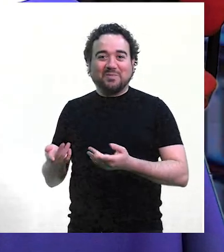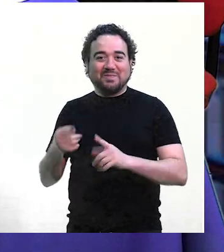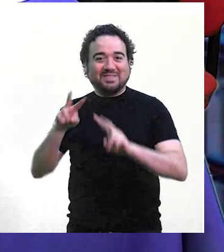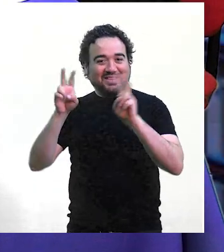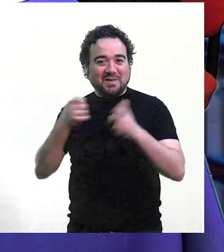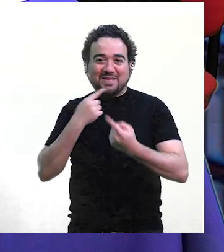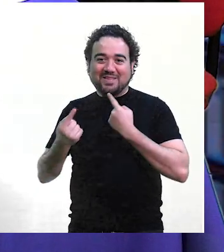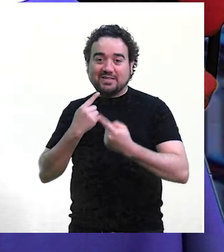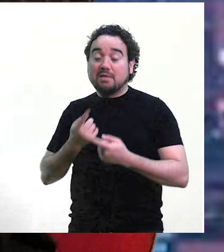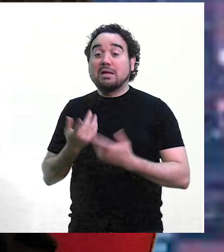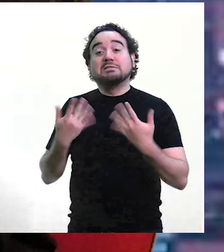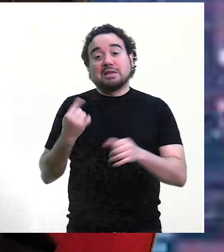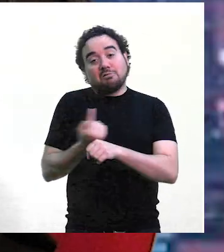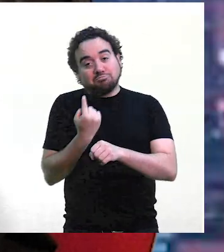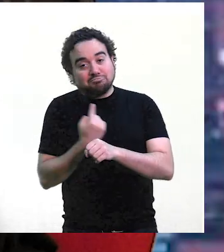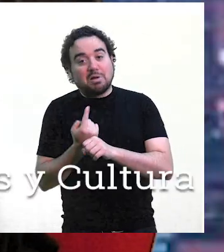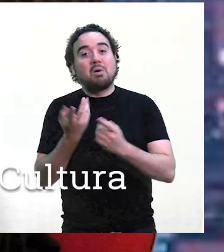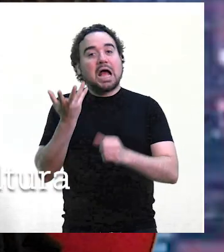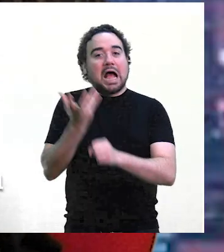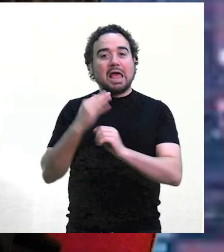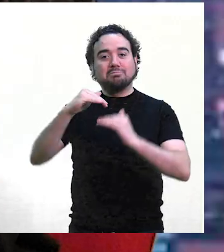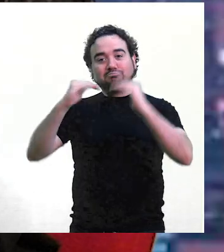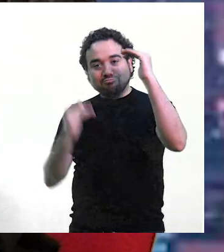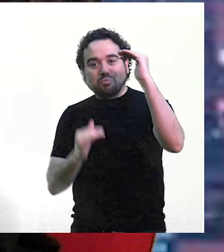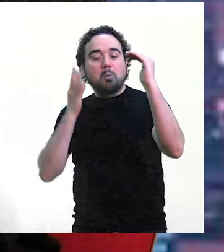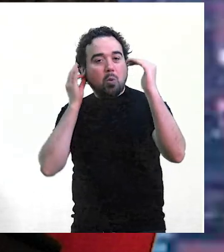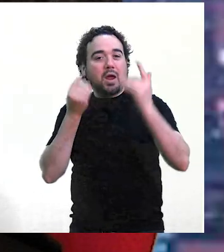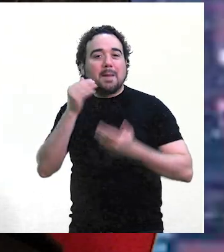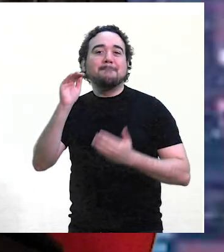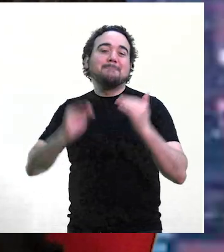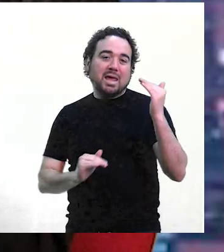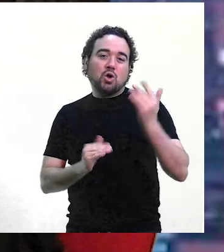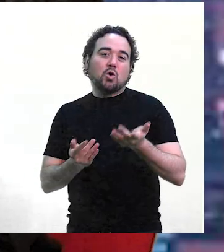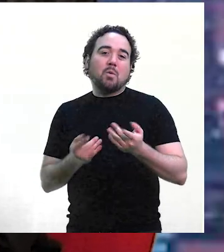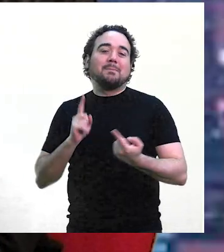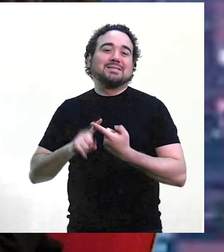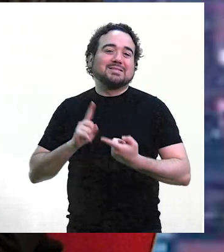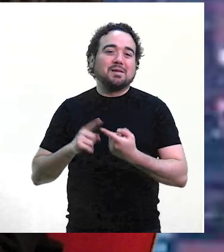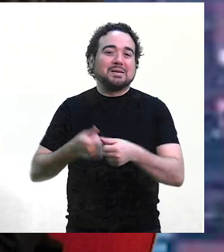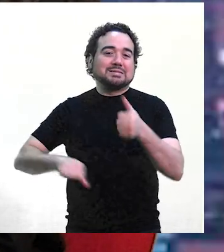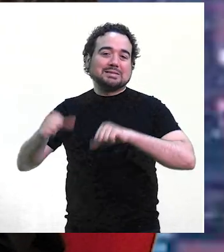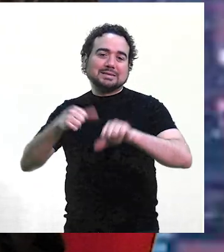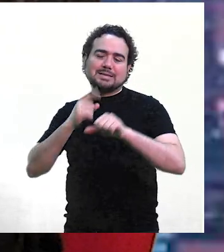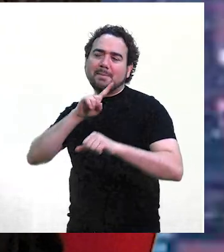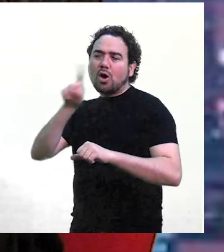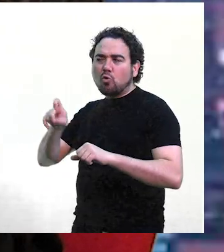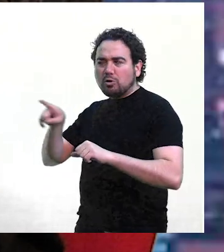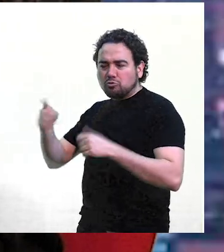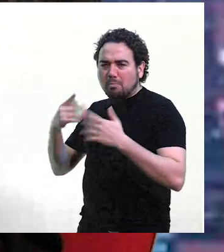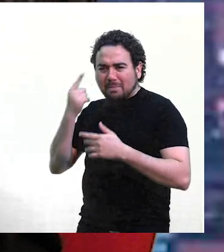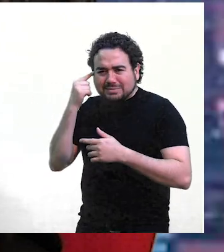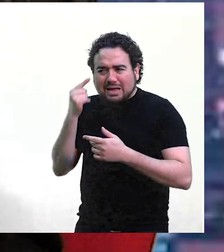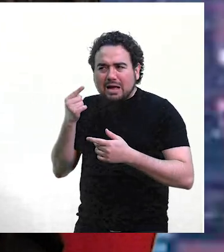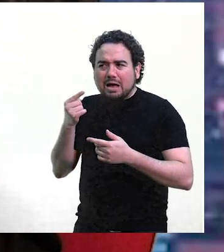vivimos. preparémonos. Bueno, hemos hablado ya, evidenciado que las brechas existen y hay menor presencia de mujeres en la ciencia. ¿Crees que esto ha ido